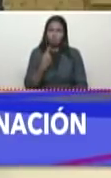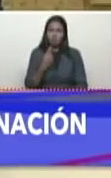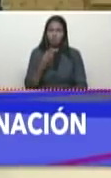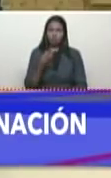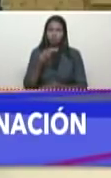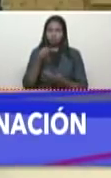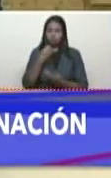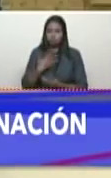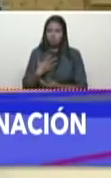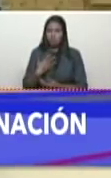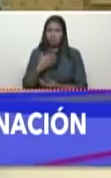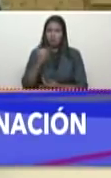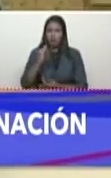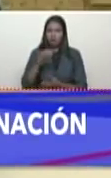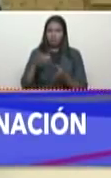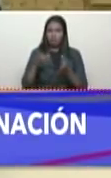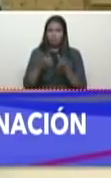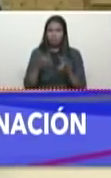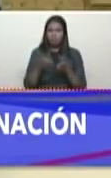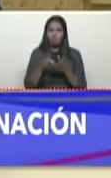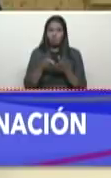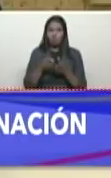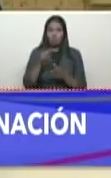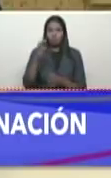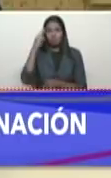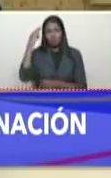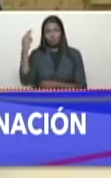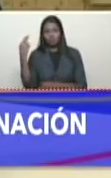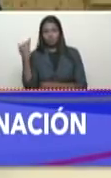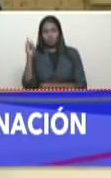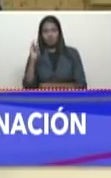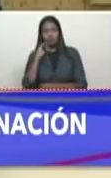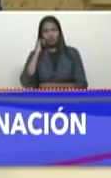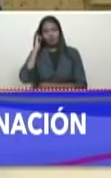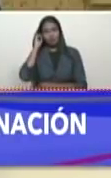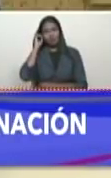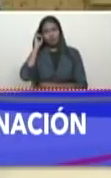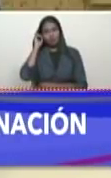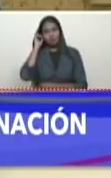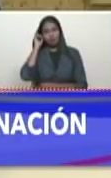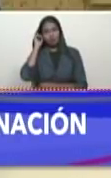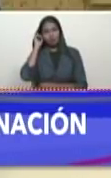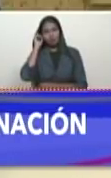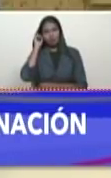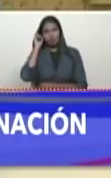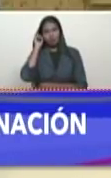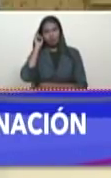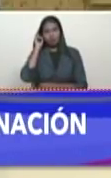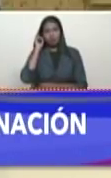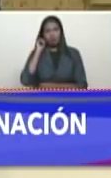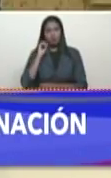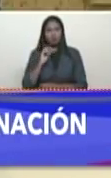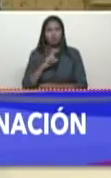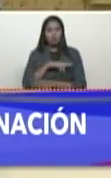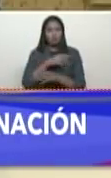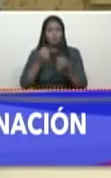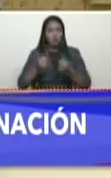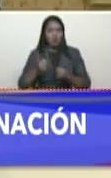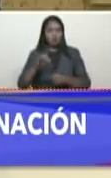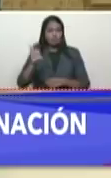parte de estas reflexiones tendrías que extenderlas al resto de los poderes del